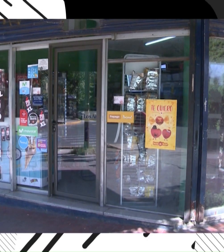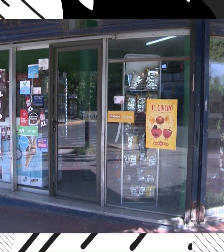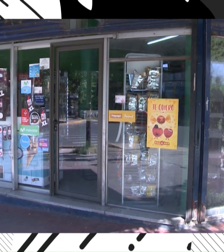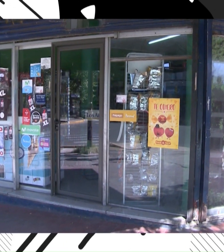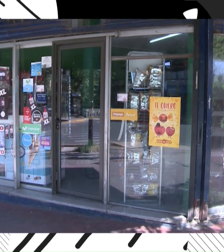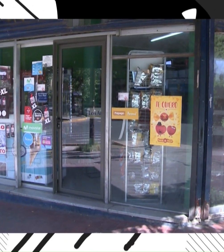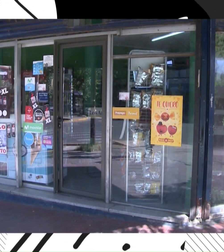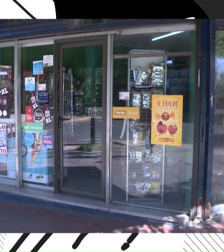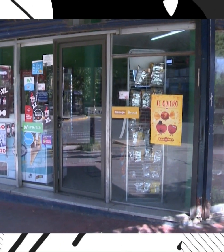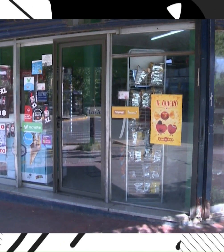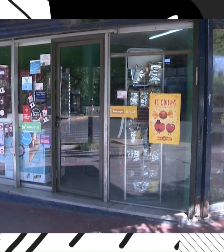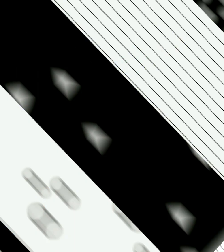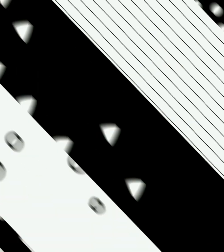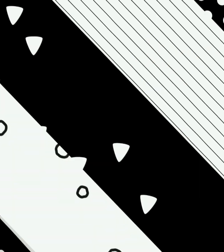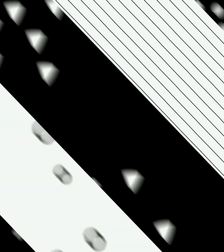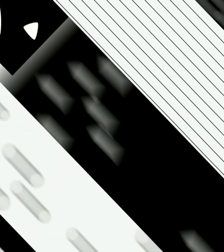de 3 días.